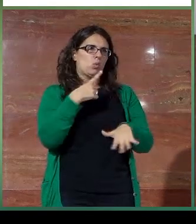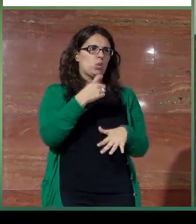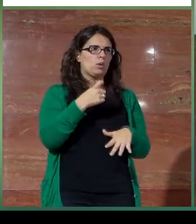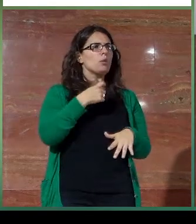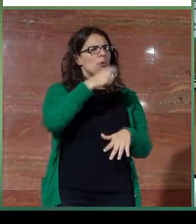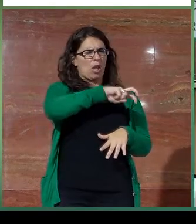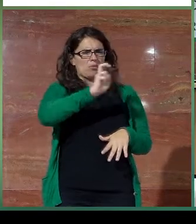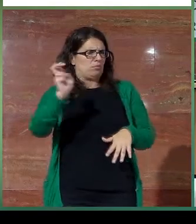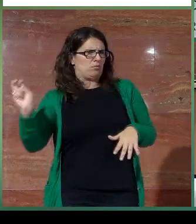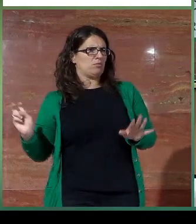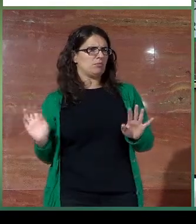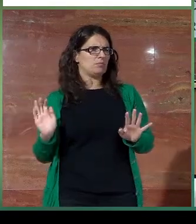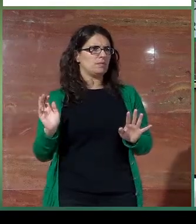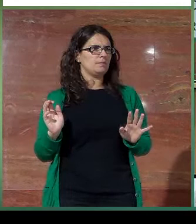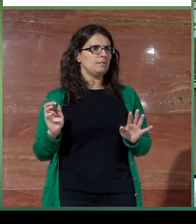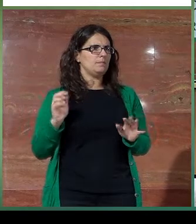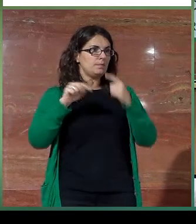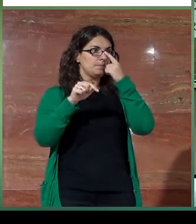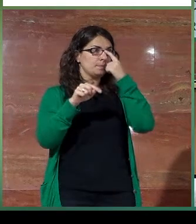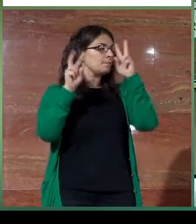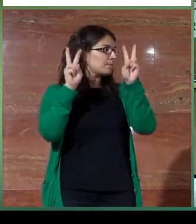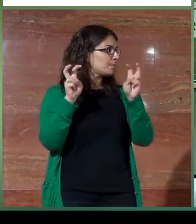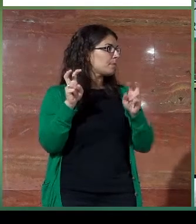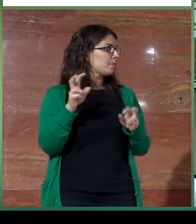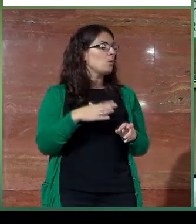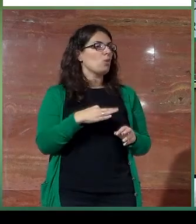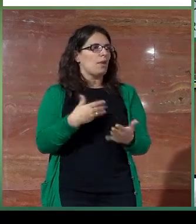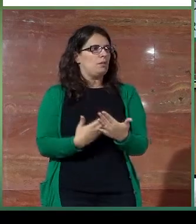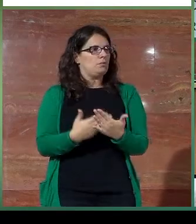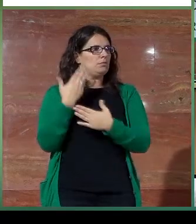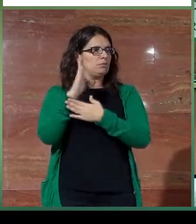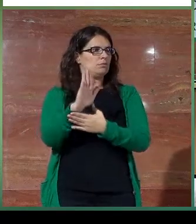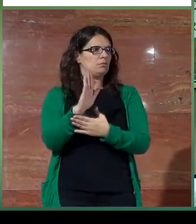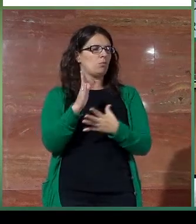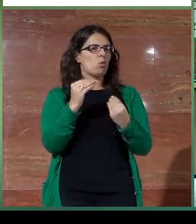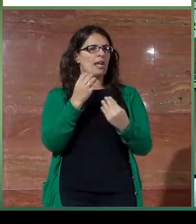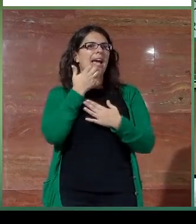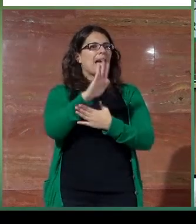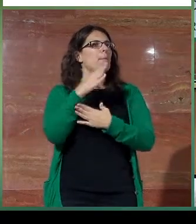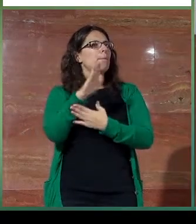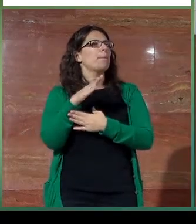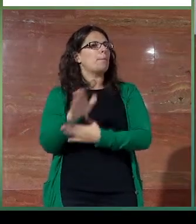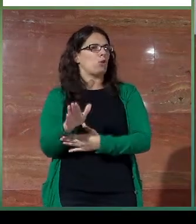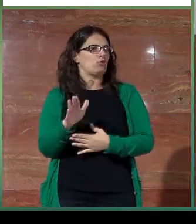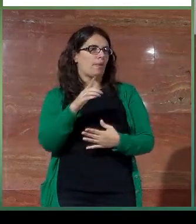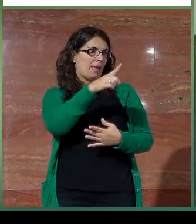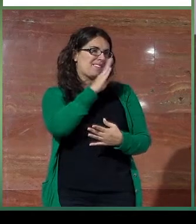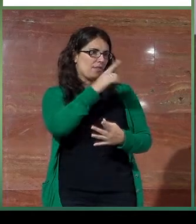cualquier otra. Eso quizá puedan ser muestras muy paradigmáticas de ese ego o puede